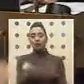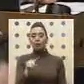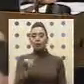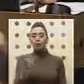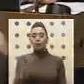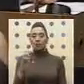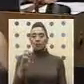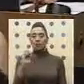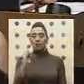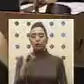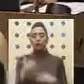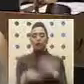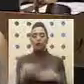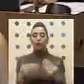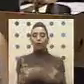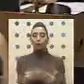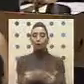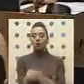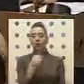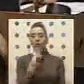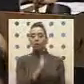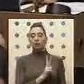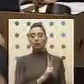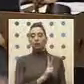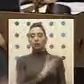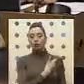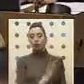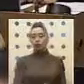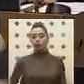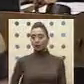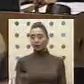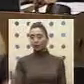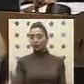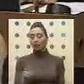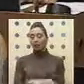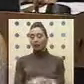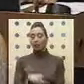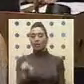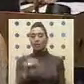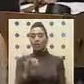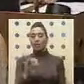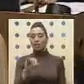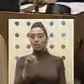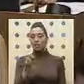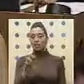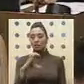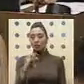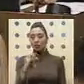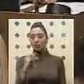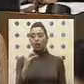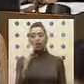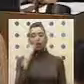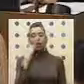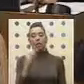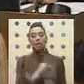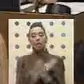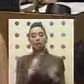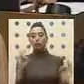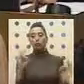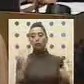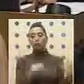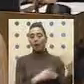operar. Y, señor presidente, la verdad es que el CIPCO prácticamente nunca